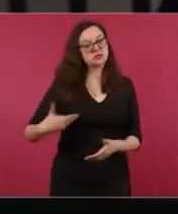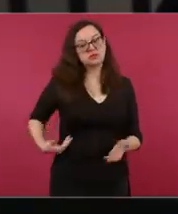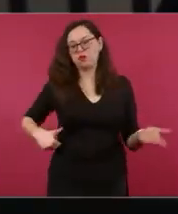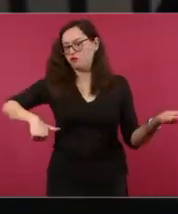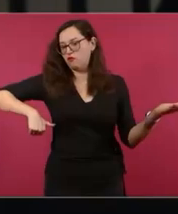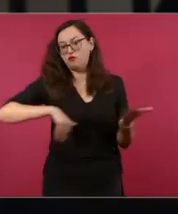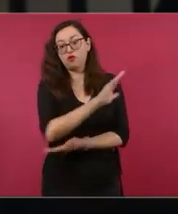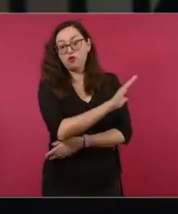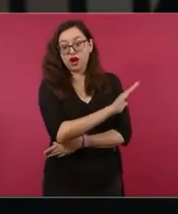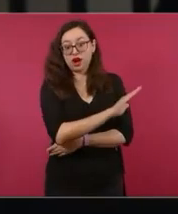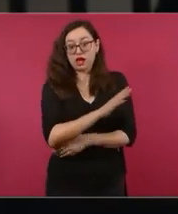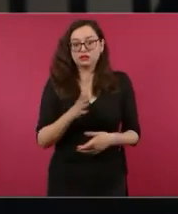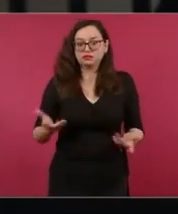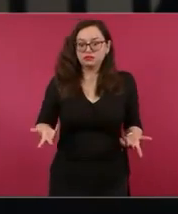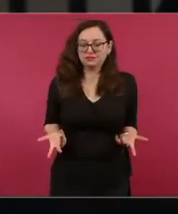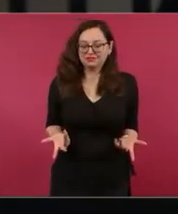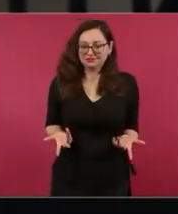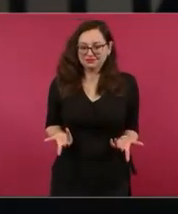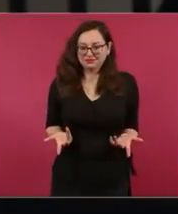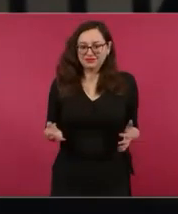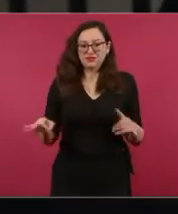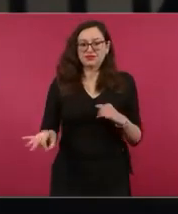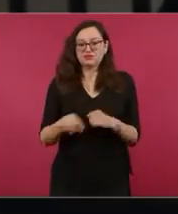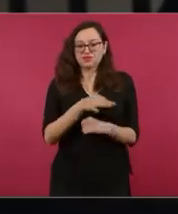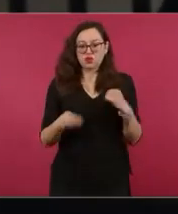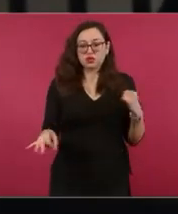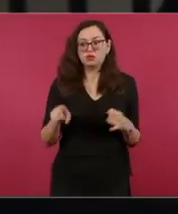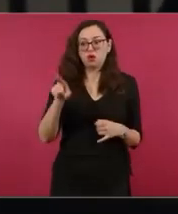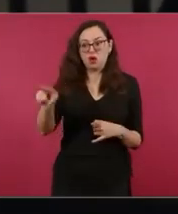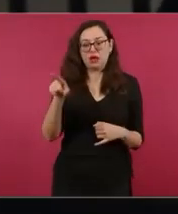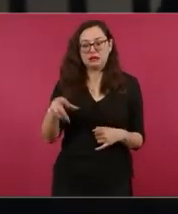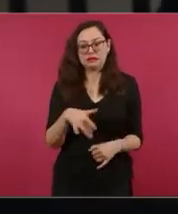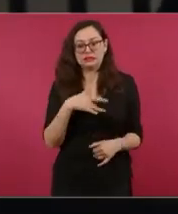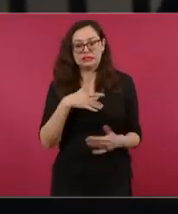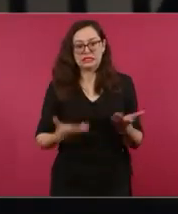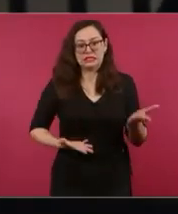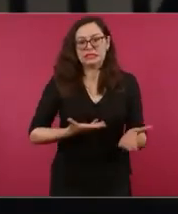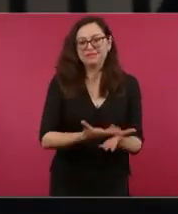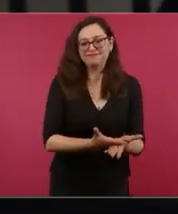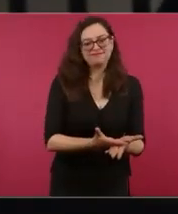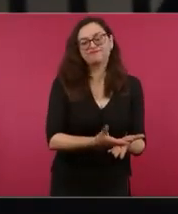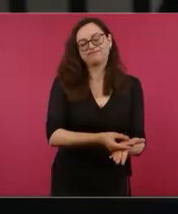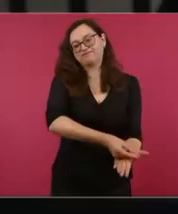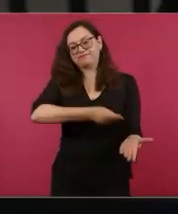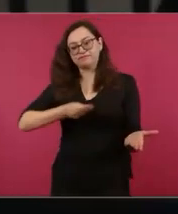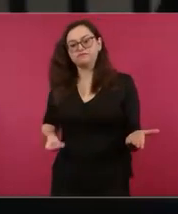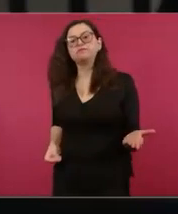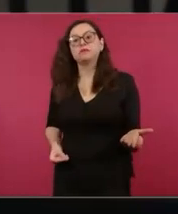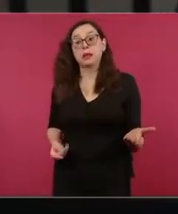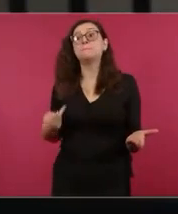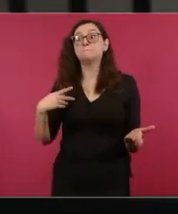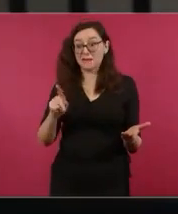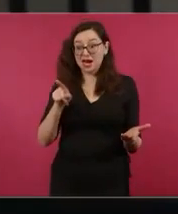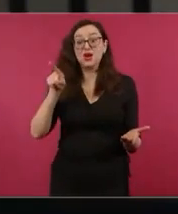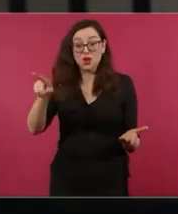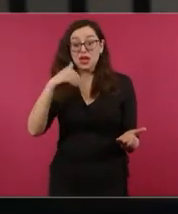un amparo, una cosa así. Finalmente él retiró este proyecto y no pasó a mayores, pero ahí estaba pues